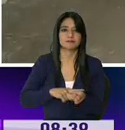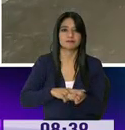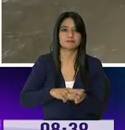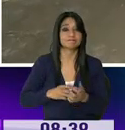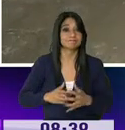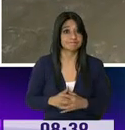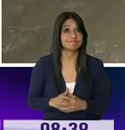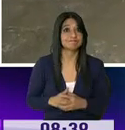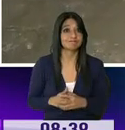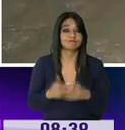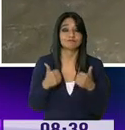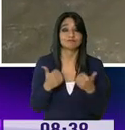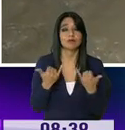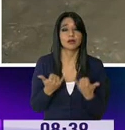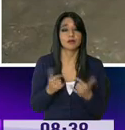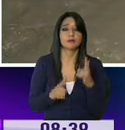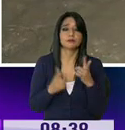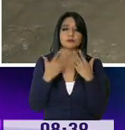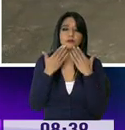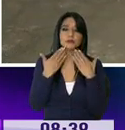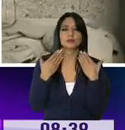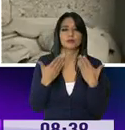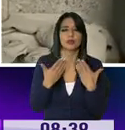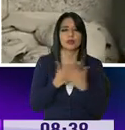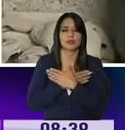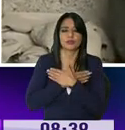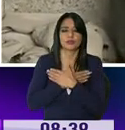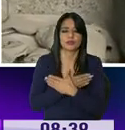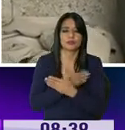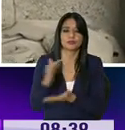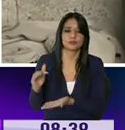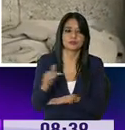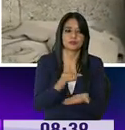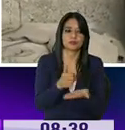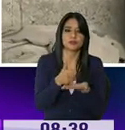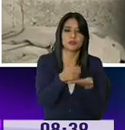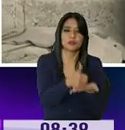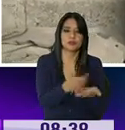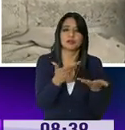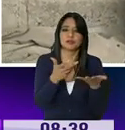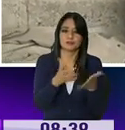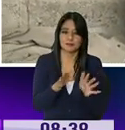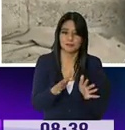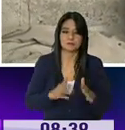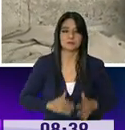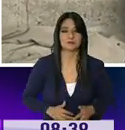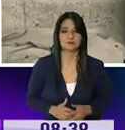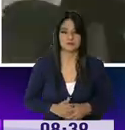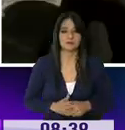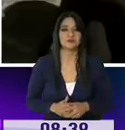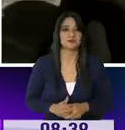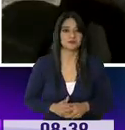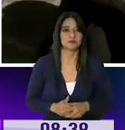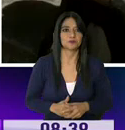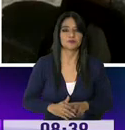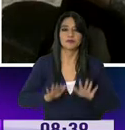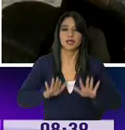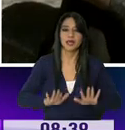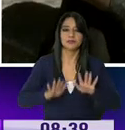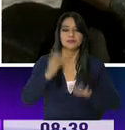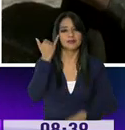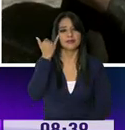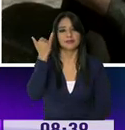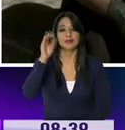En buena hora que el corazón de todos esté ya siendo presente para ayudar a estas personas. Bueno, esa es la idea, TVC